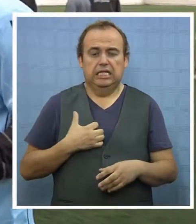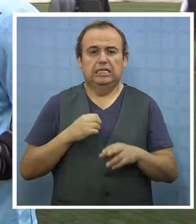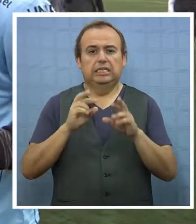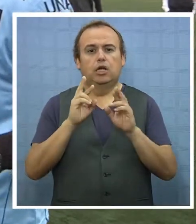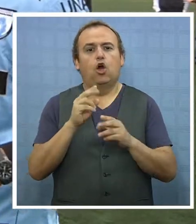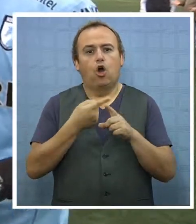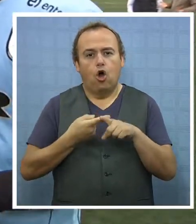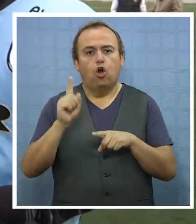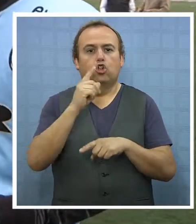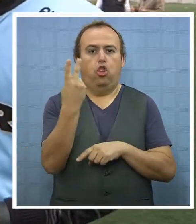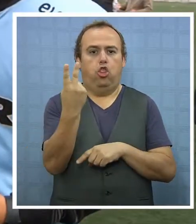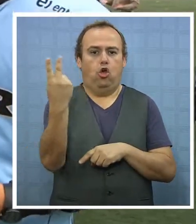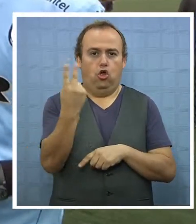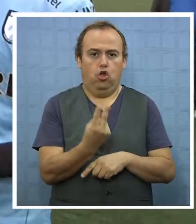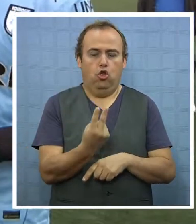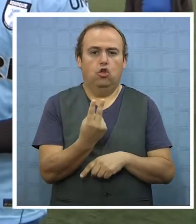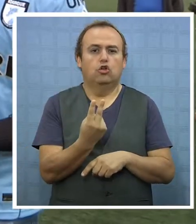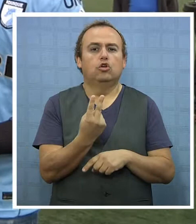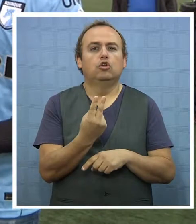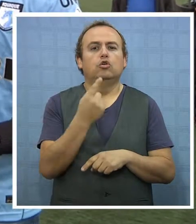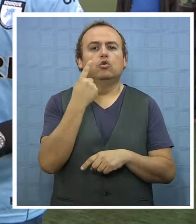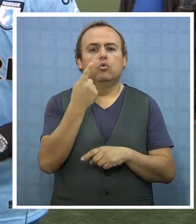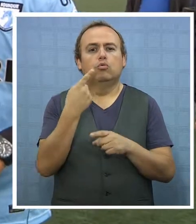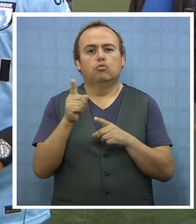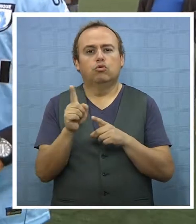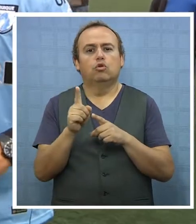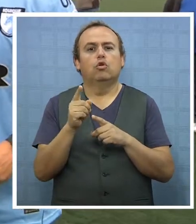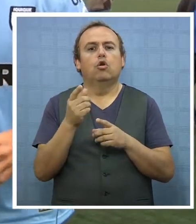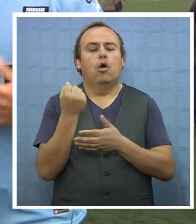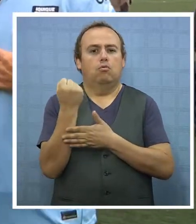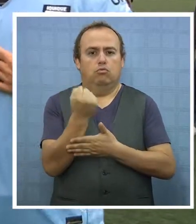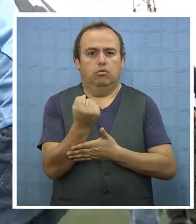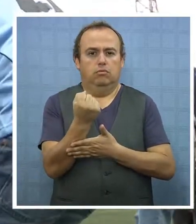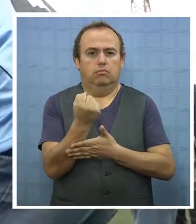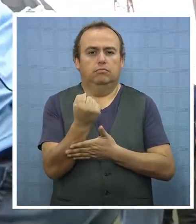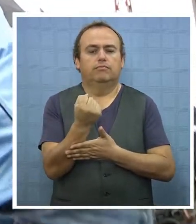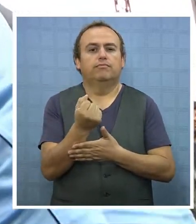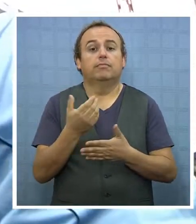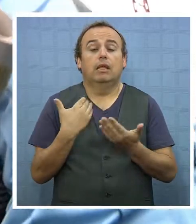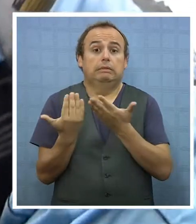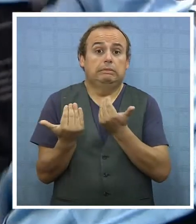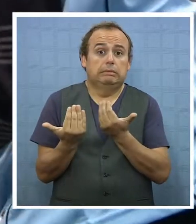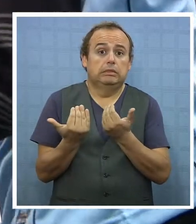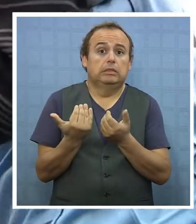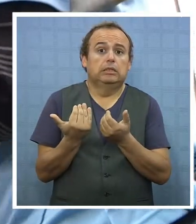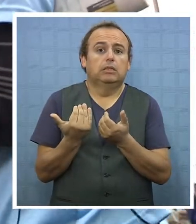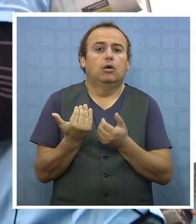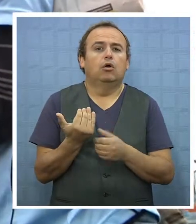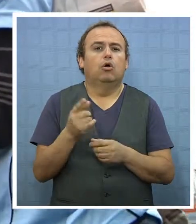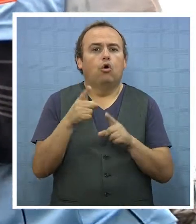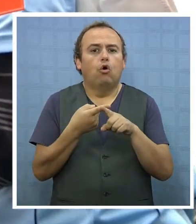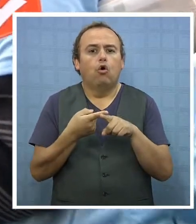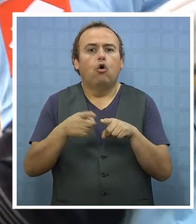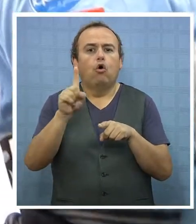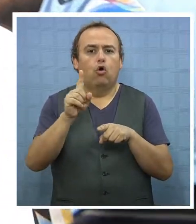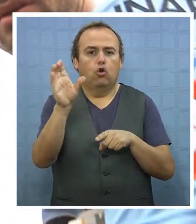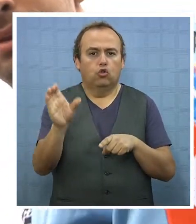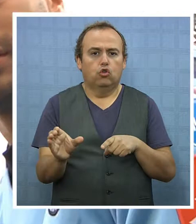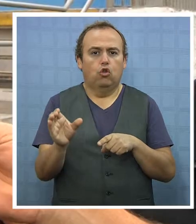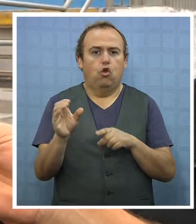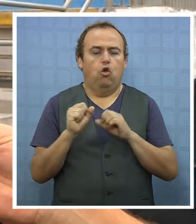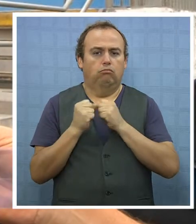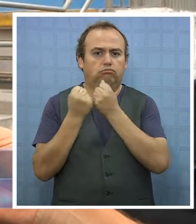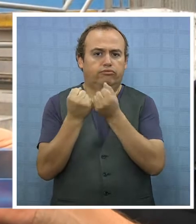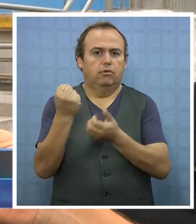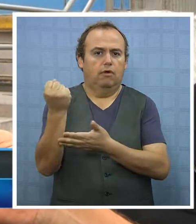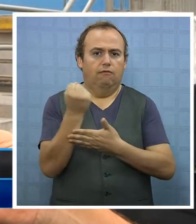dos refuerzos, entre ellos un volante de contención. Estamos esperando la llegada del otro refuerzo,